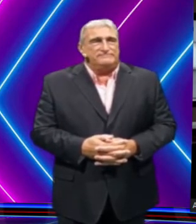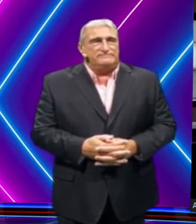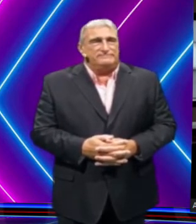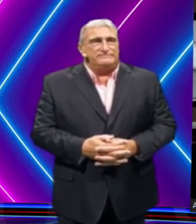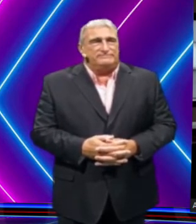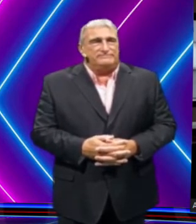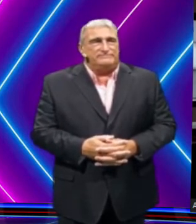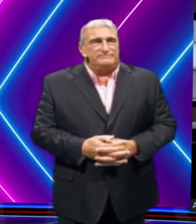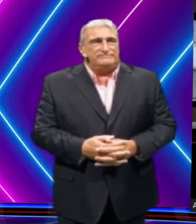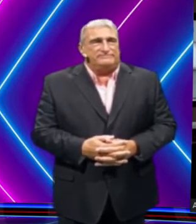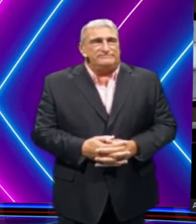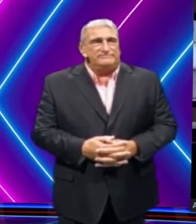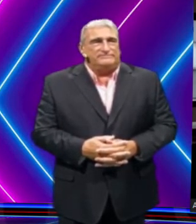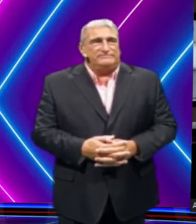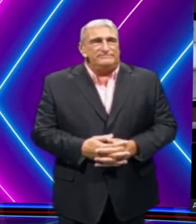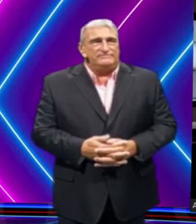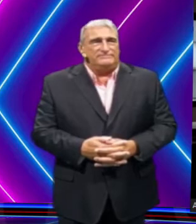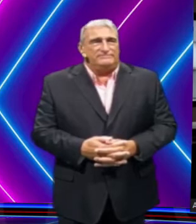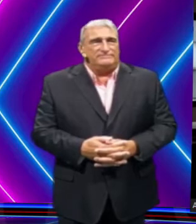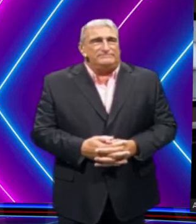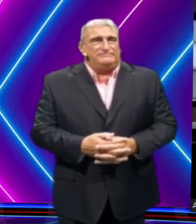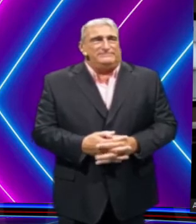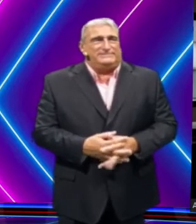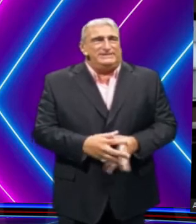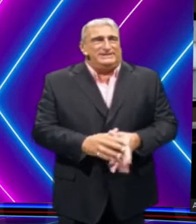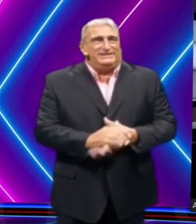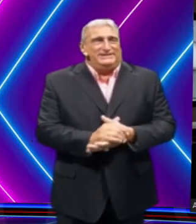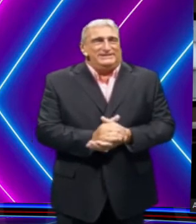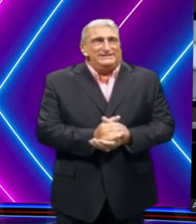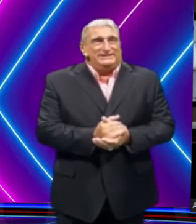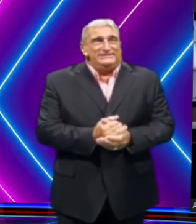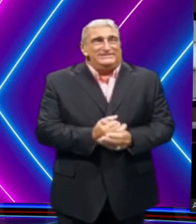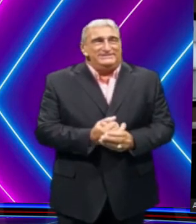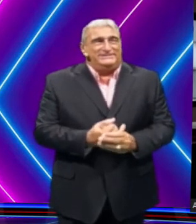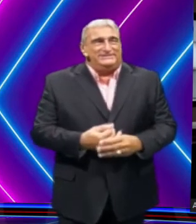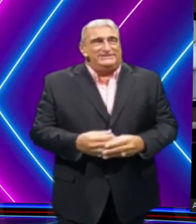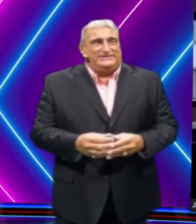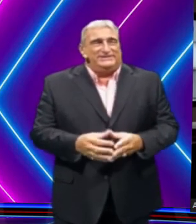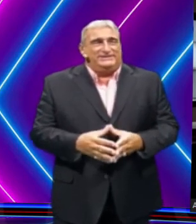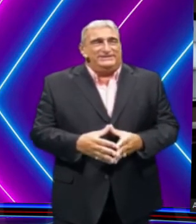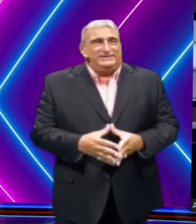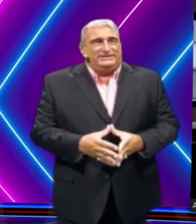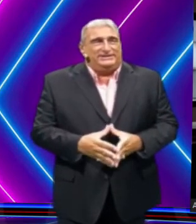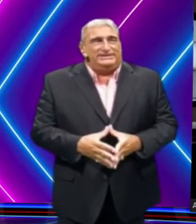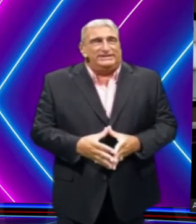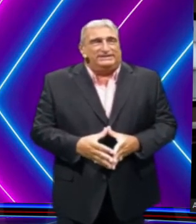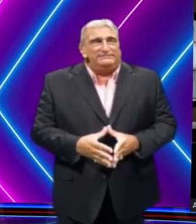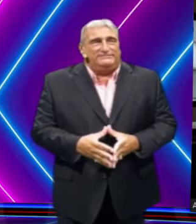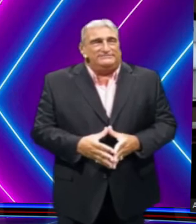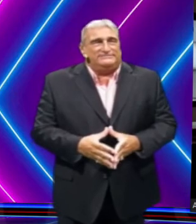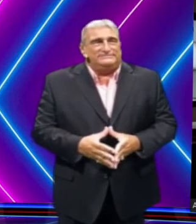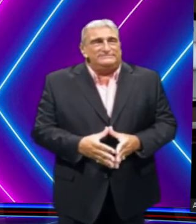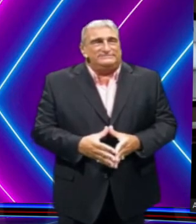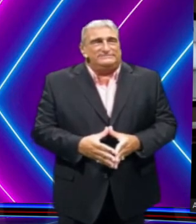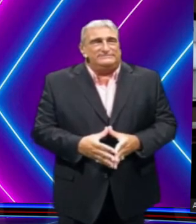más la canosa que los científicos rusos. Y la gente sale y lo repite. Es terrible. Compren a Guzmán